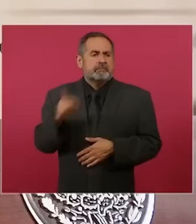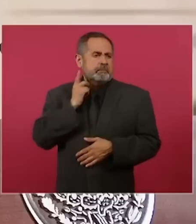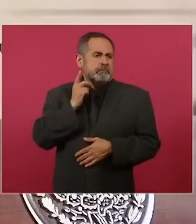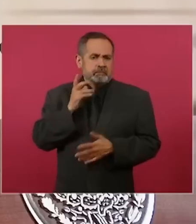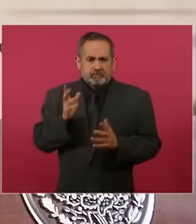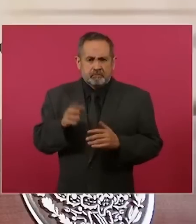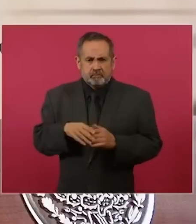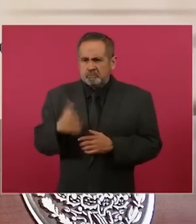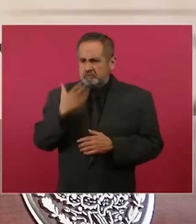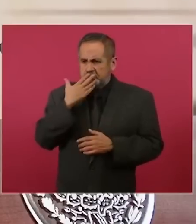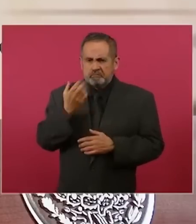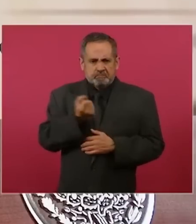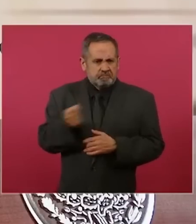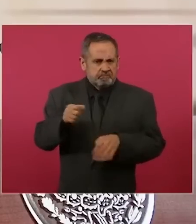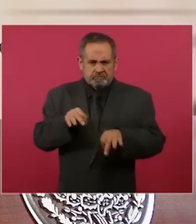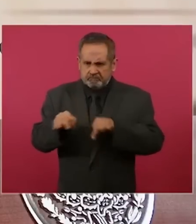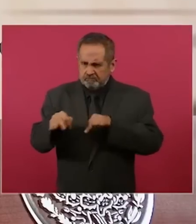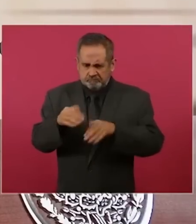muy buen trabajo